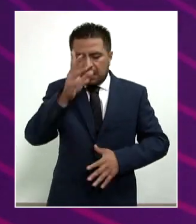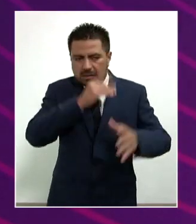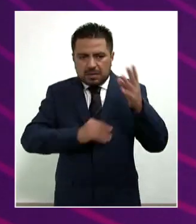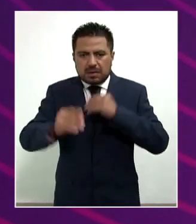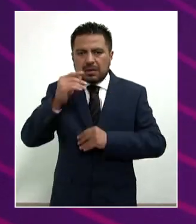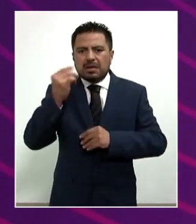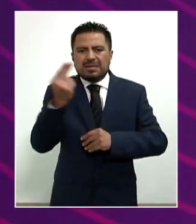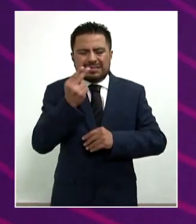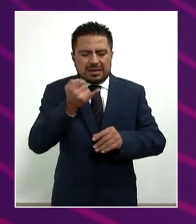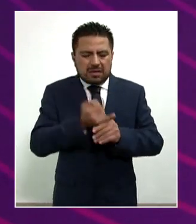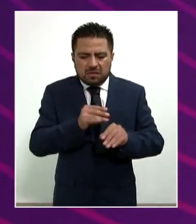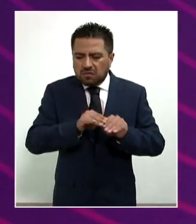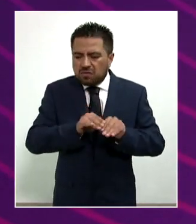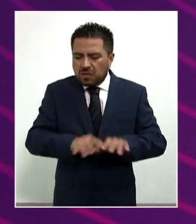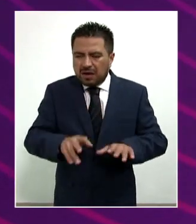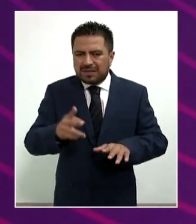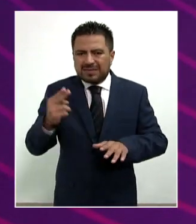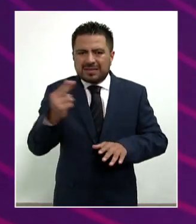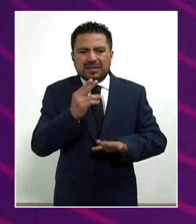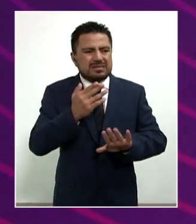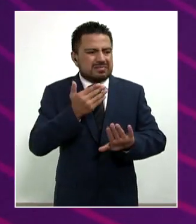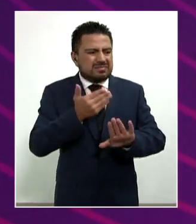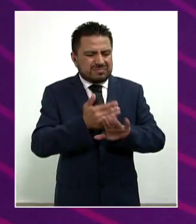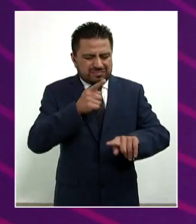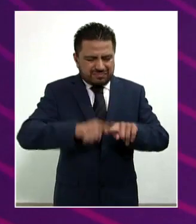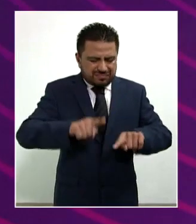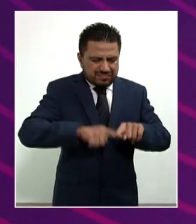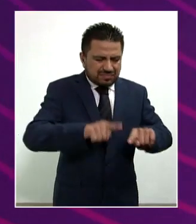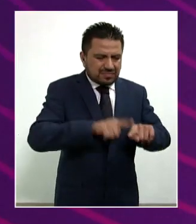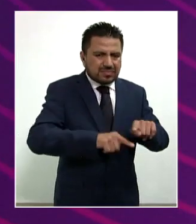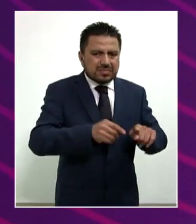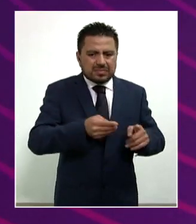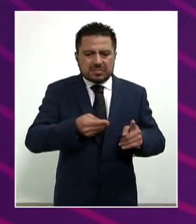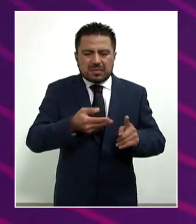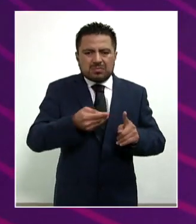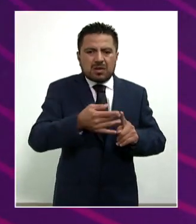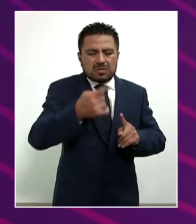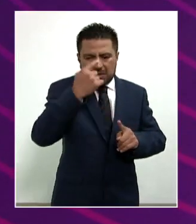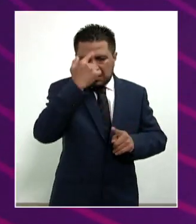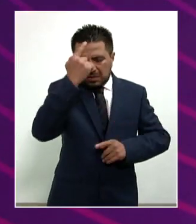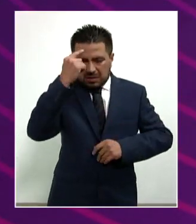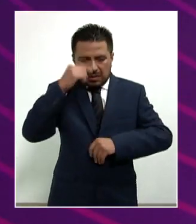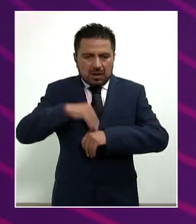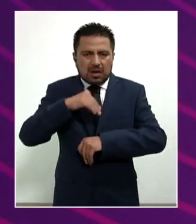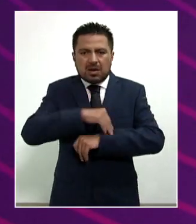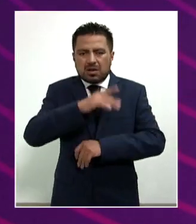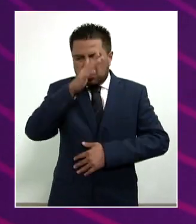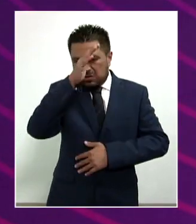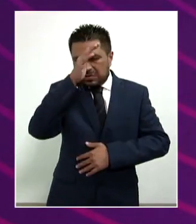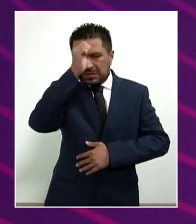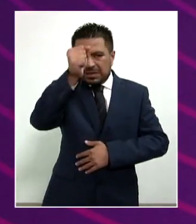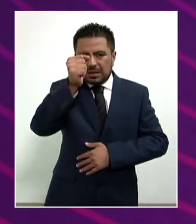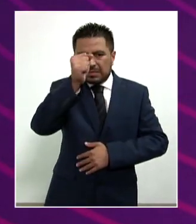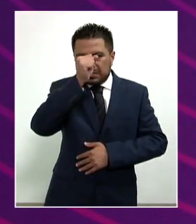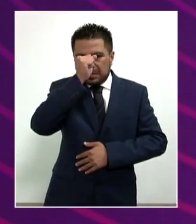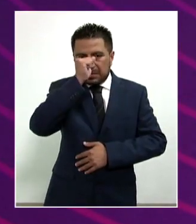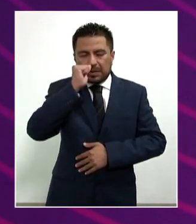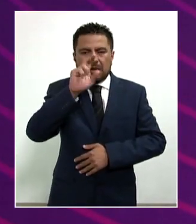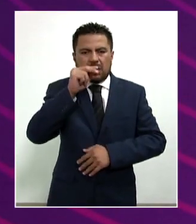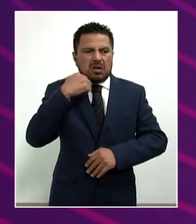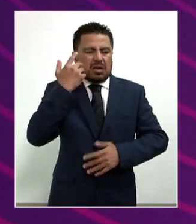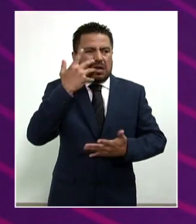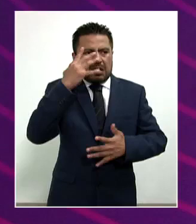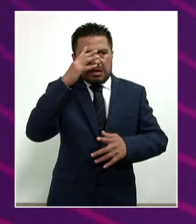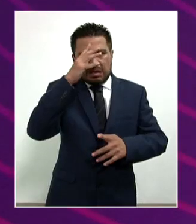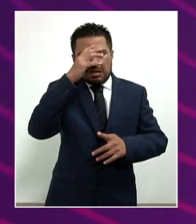a leer los datos, aprendamos a combatir los fake news, los inventos, estos conceptos. No quiero decir quién inventó